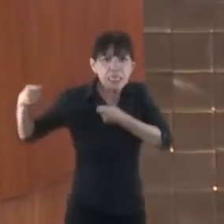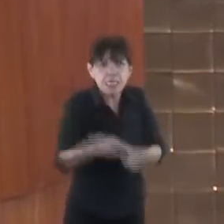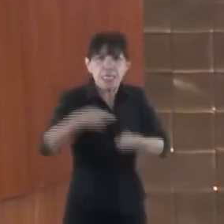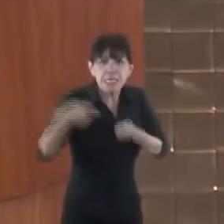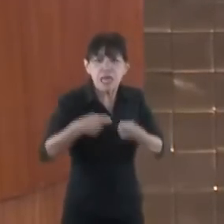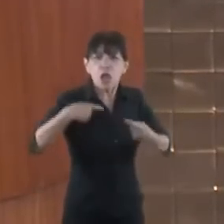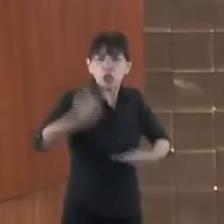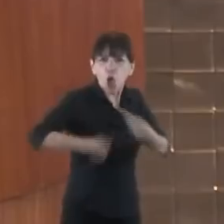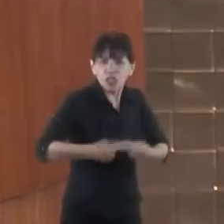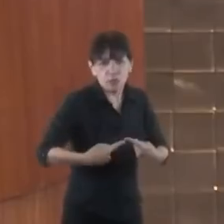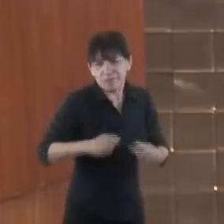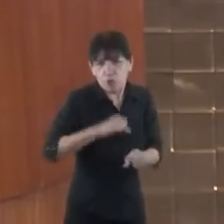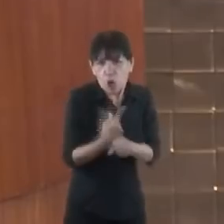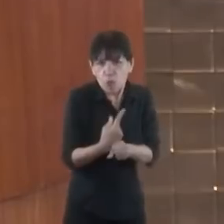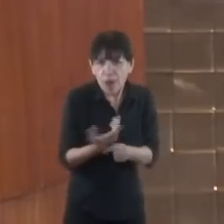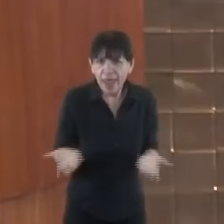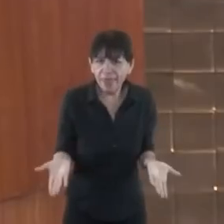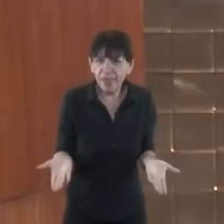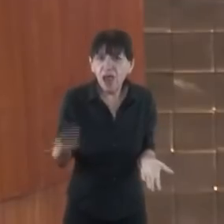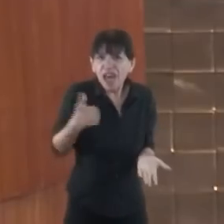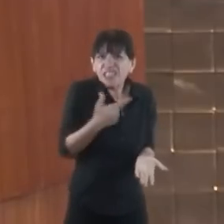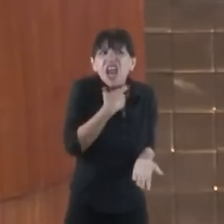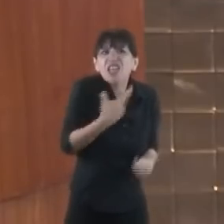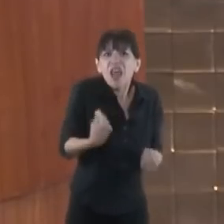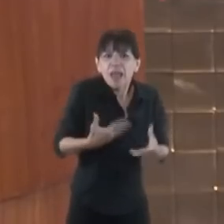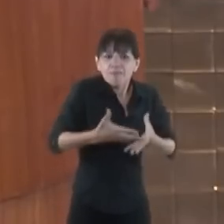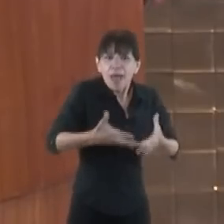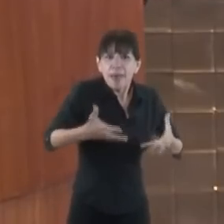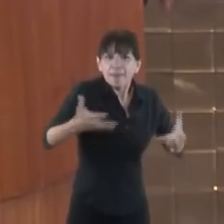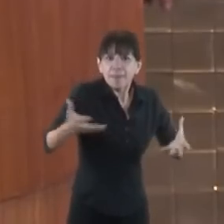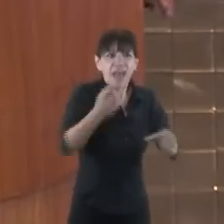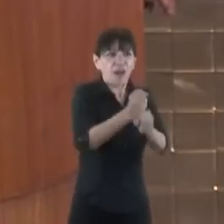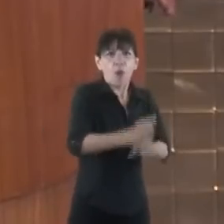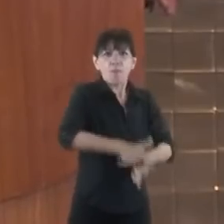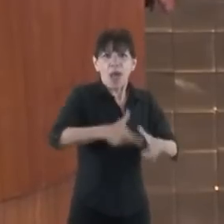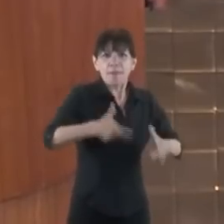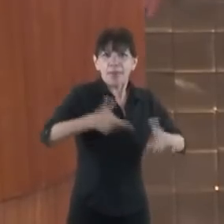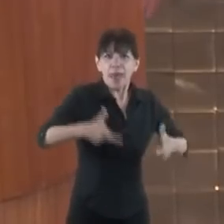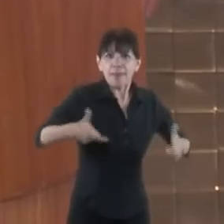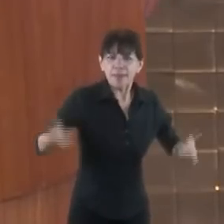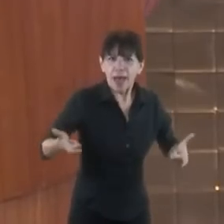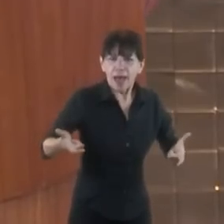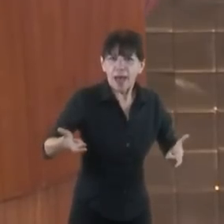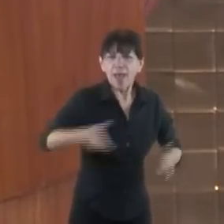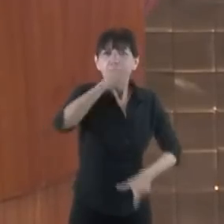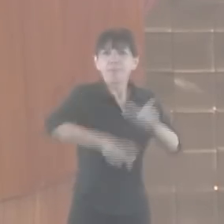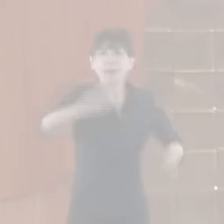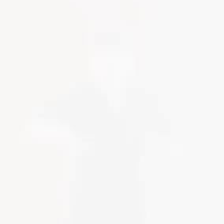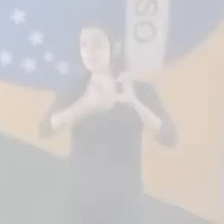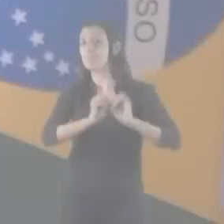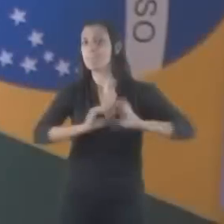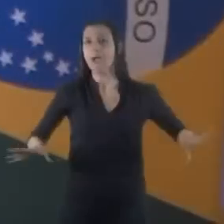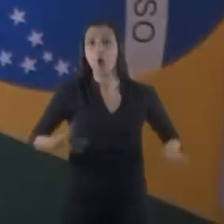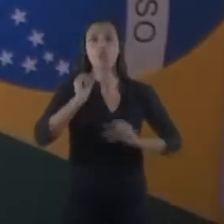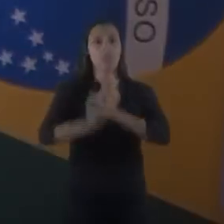que só quer crescer, que solo quiere crecer, gerar empregos, generar empleos y mejorar la vida del pueblo. Y mejorar la vida del pueblo.